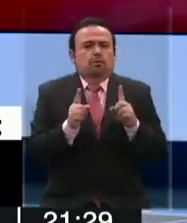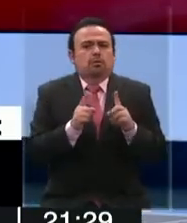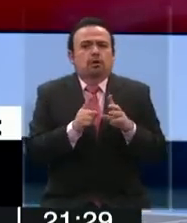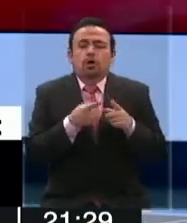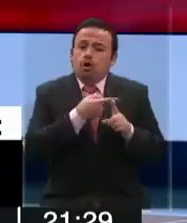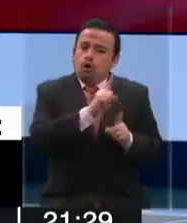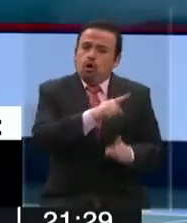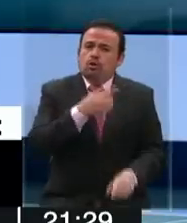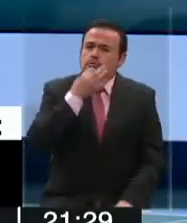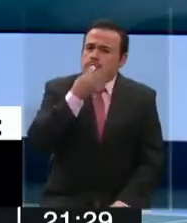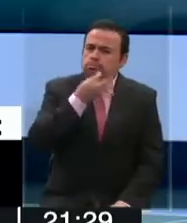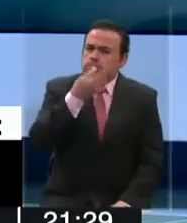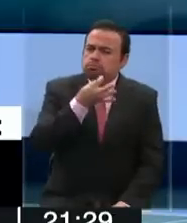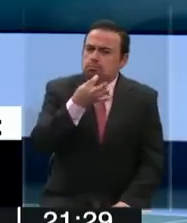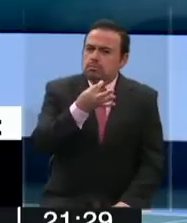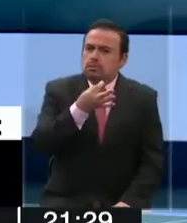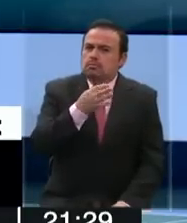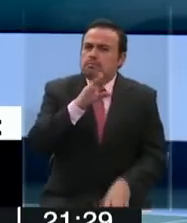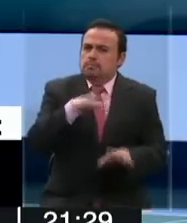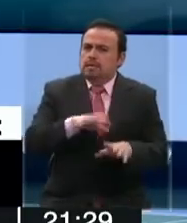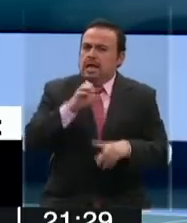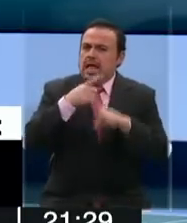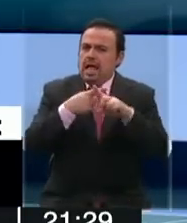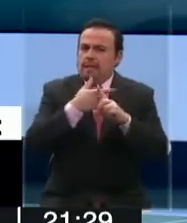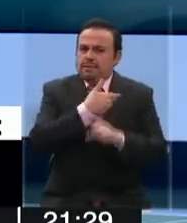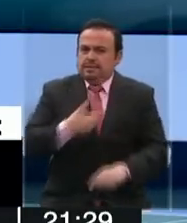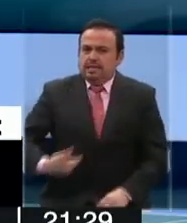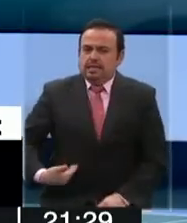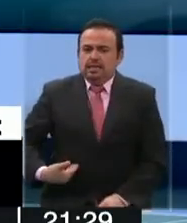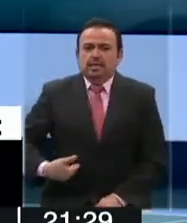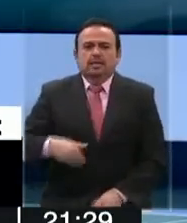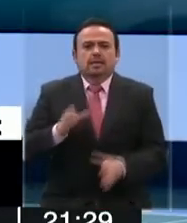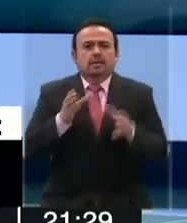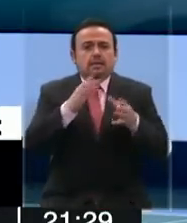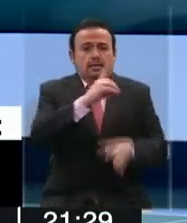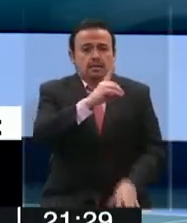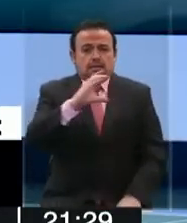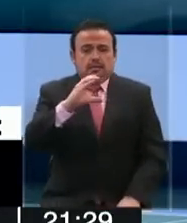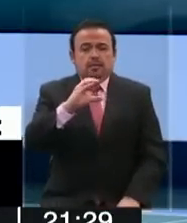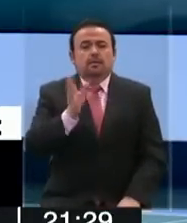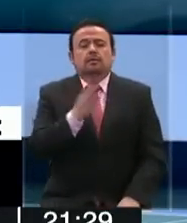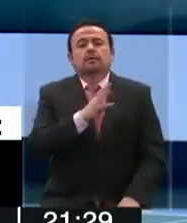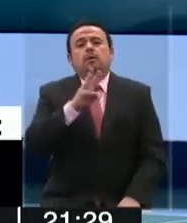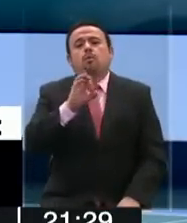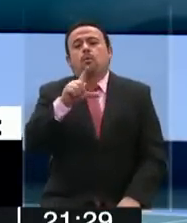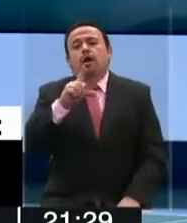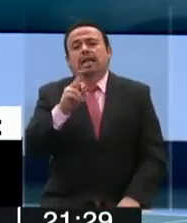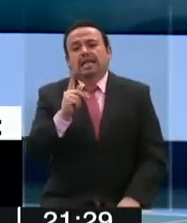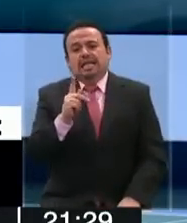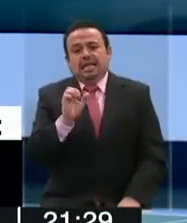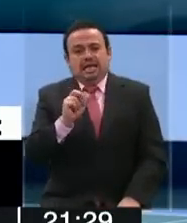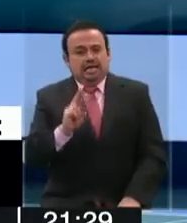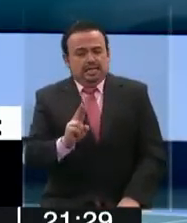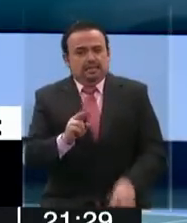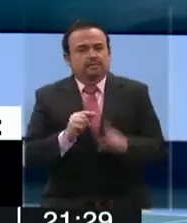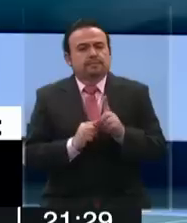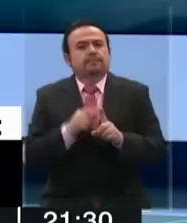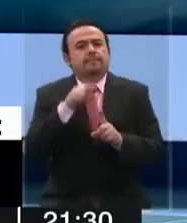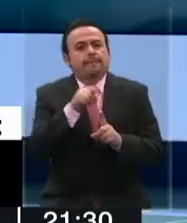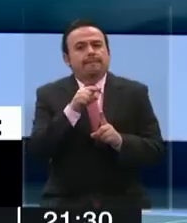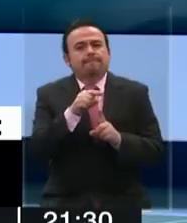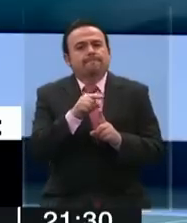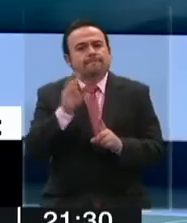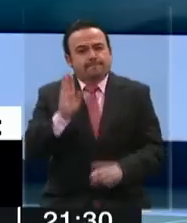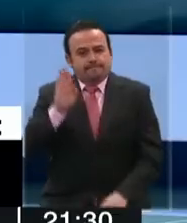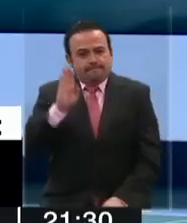la del mismo expresidente de la Democracia cristiana Ignacio walker en que señala que dada la candidatura